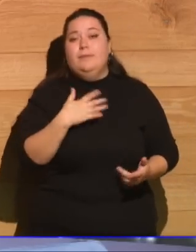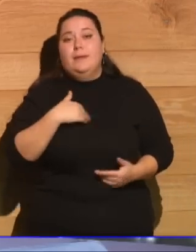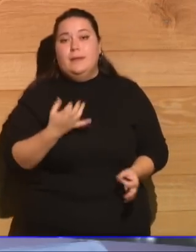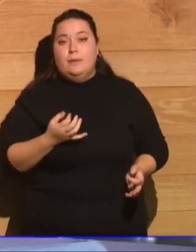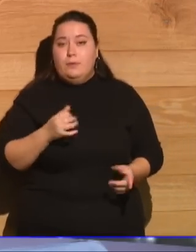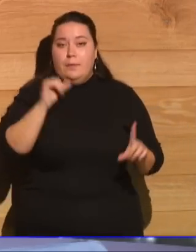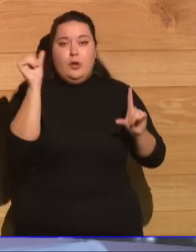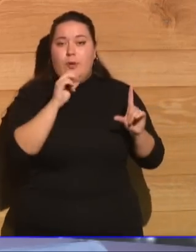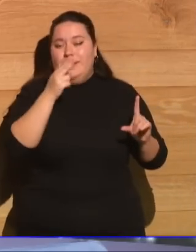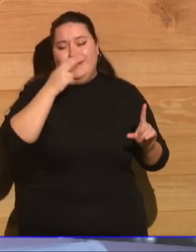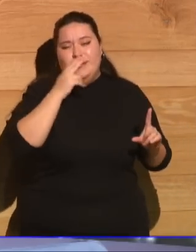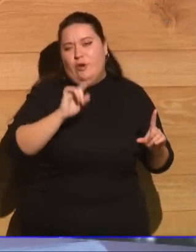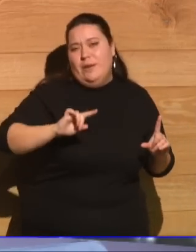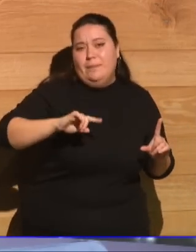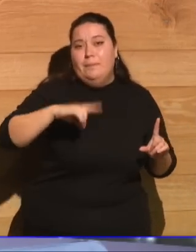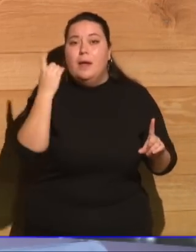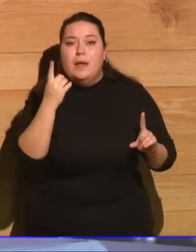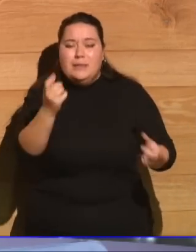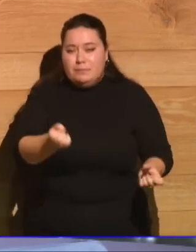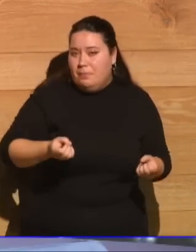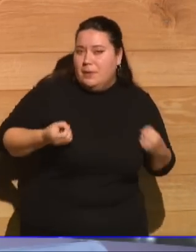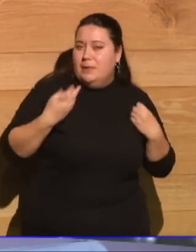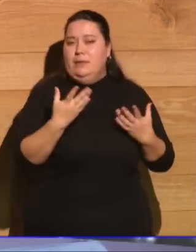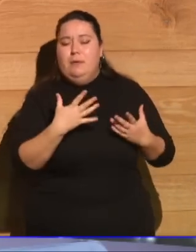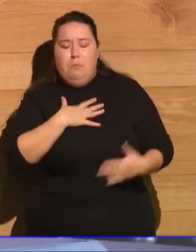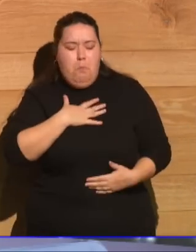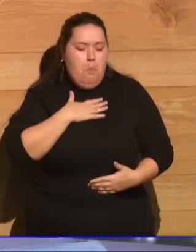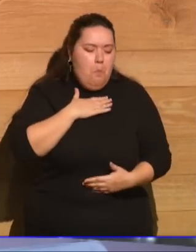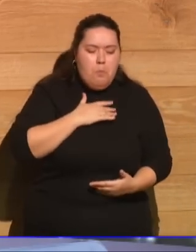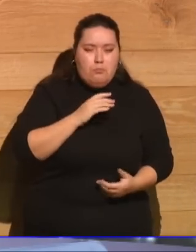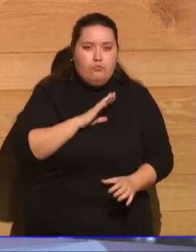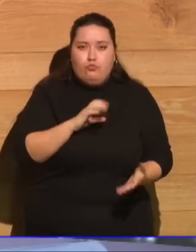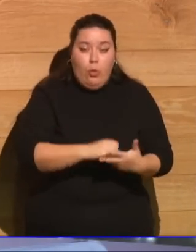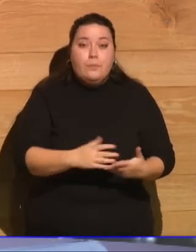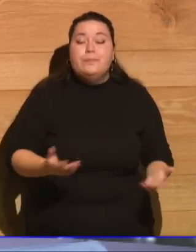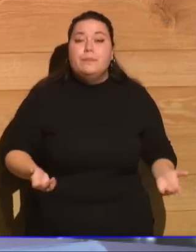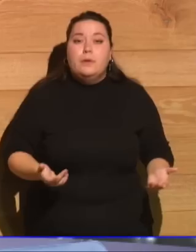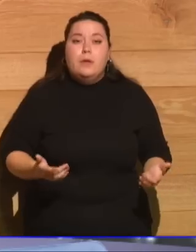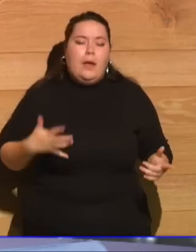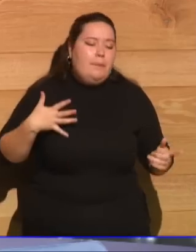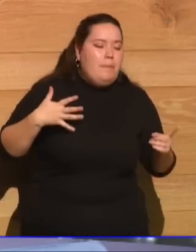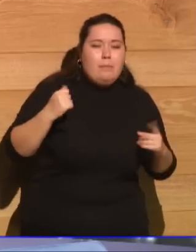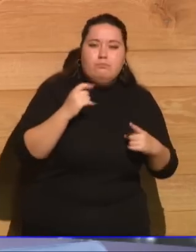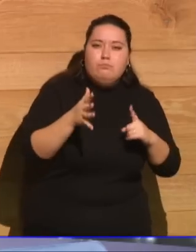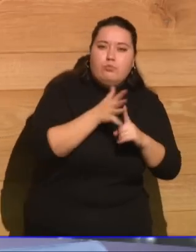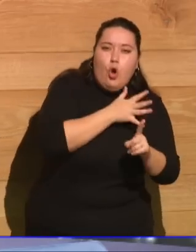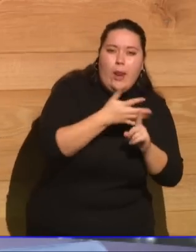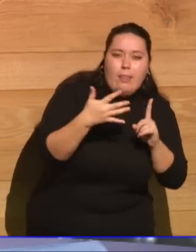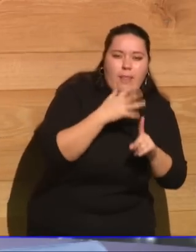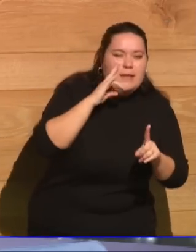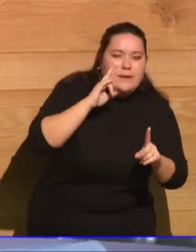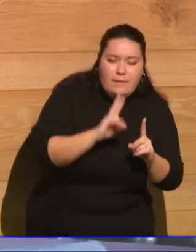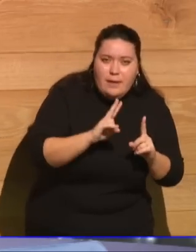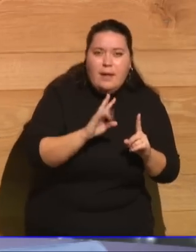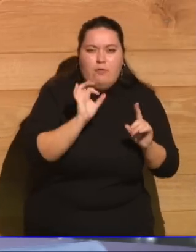lo más interesante posible, lo más expresiva posible, que abrace la violencia gráfica